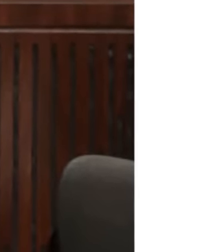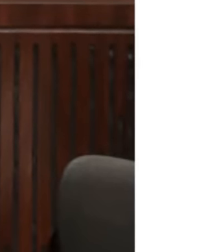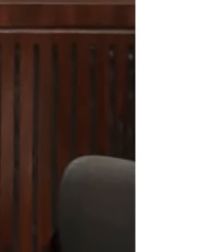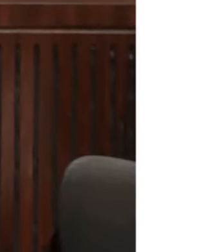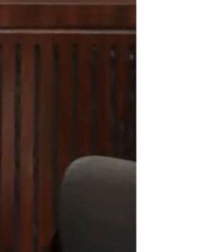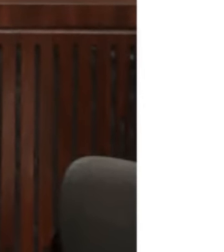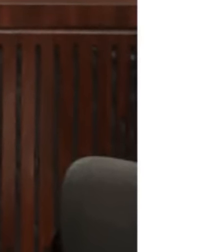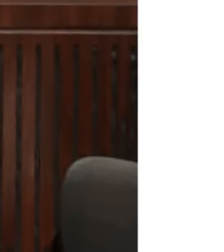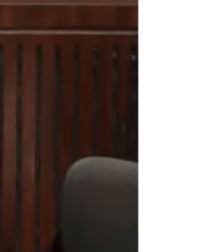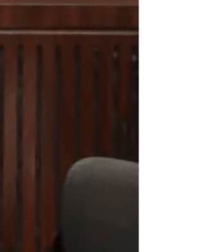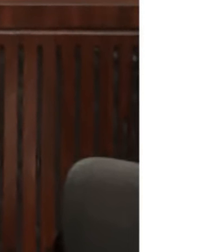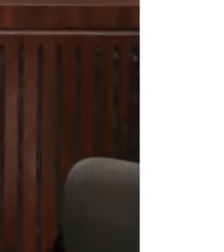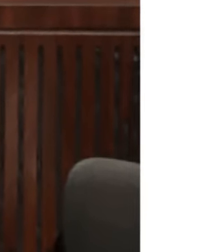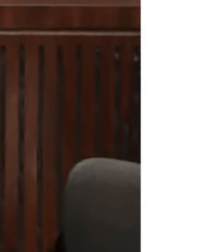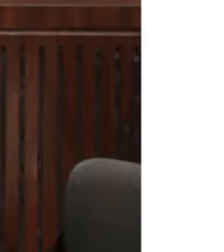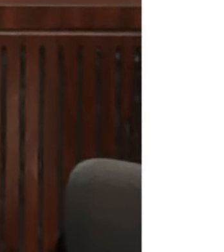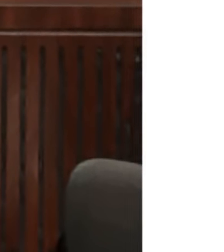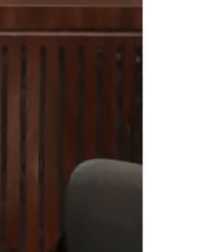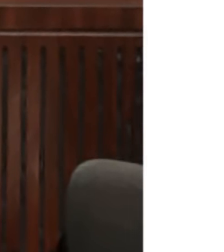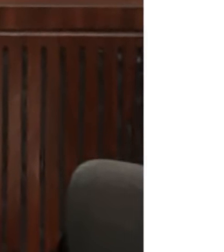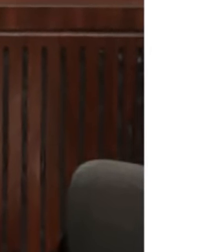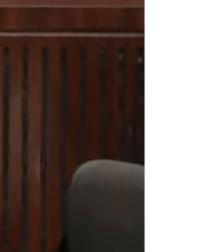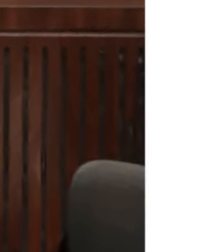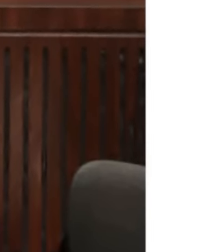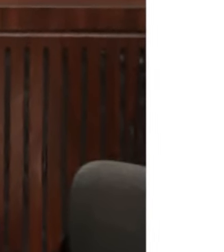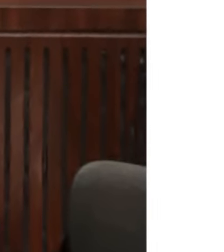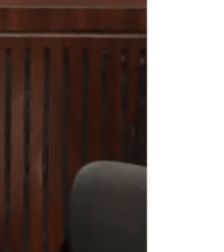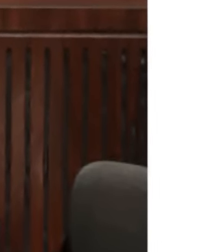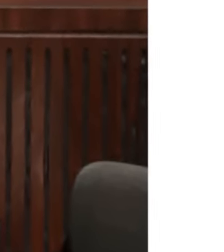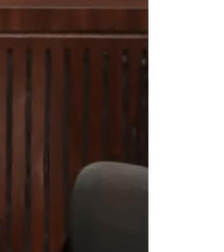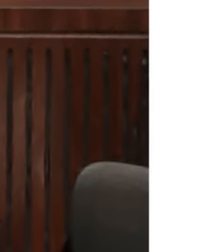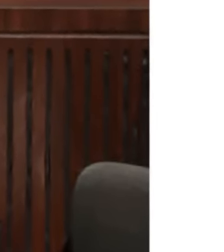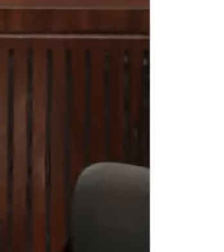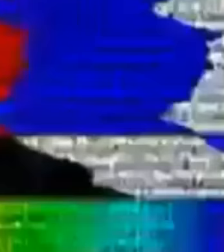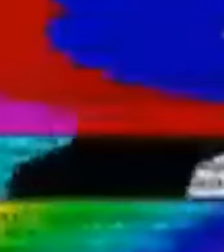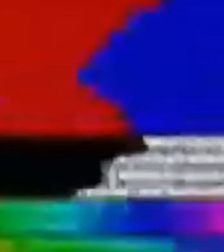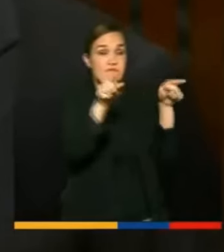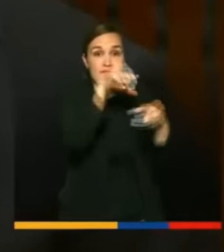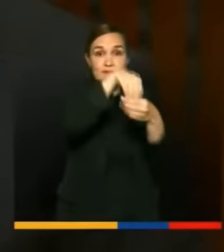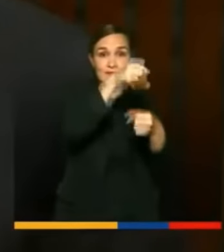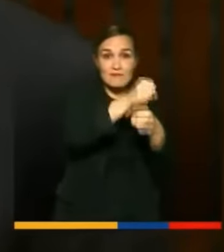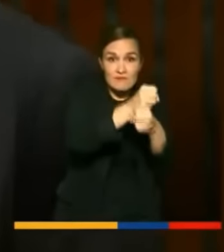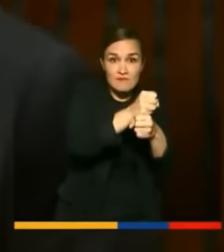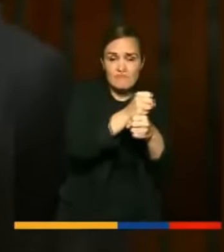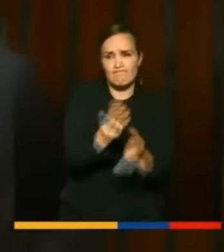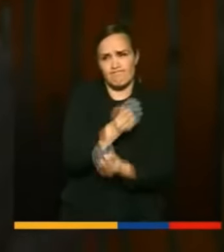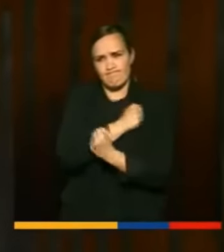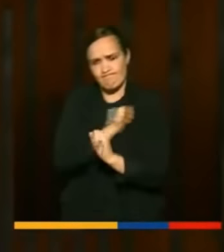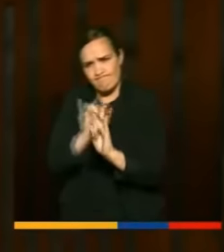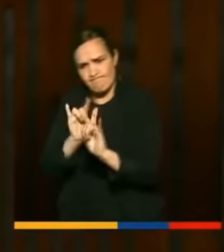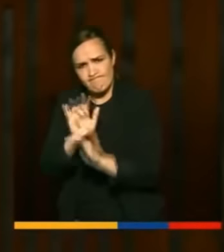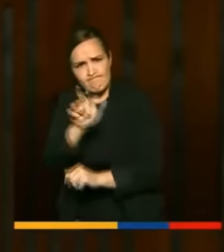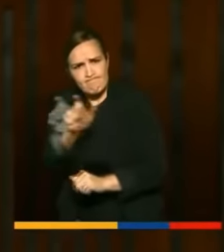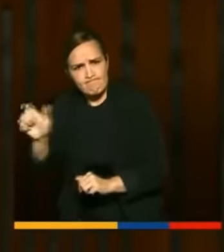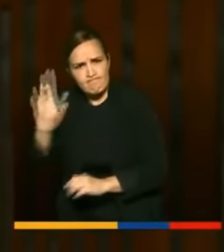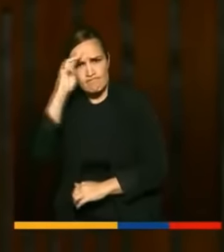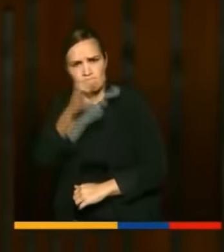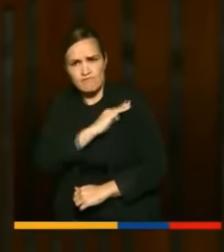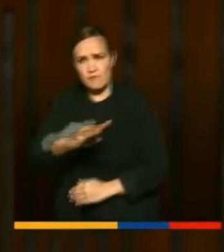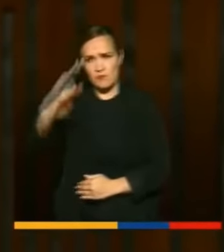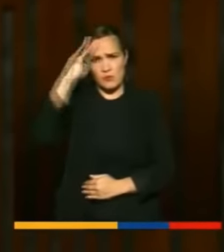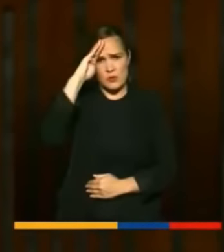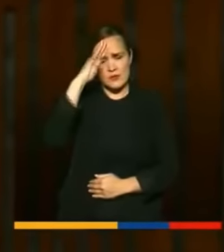veremos a continuación en el siguiente resumen en el que inició su intervención Miguel Uribe. Querida Fuerza Pública, a propósito,